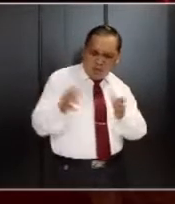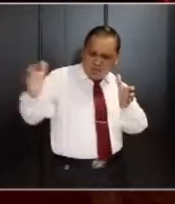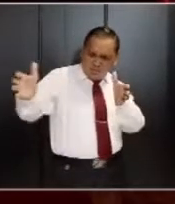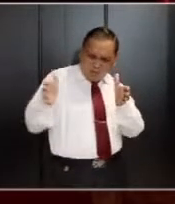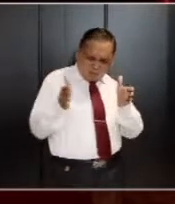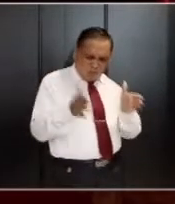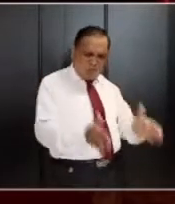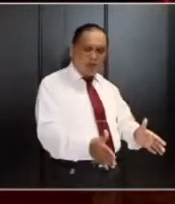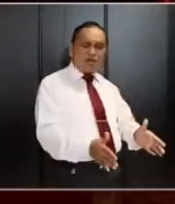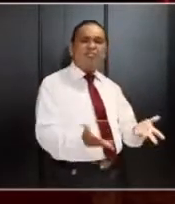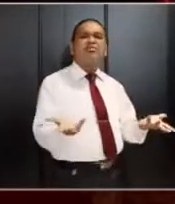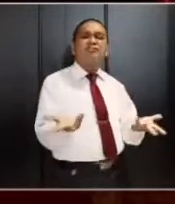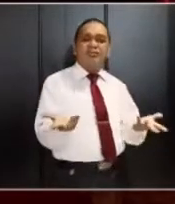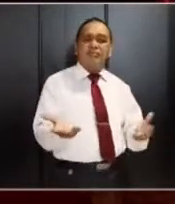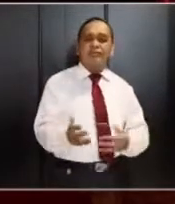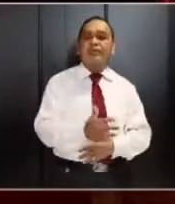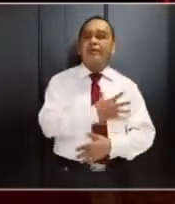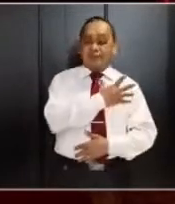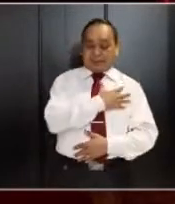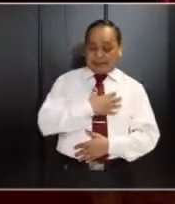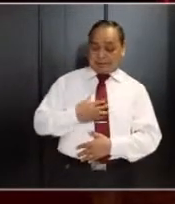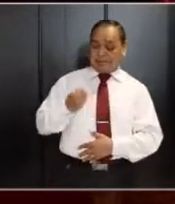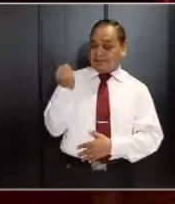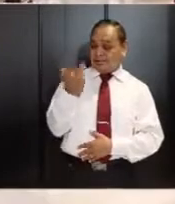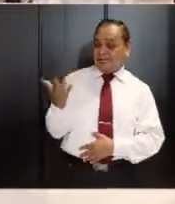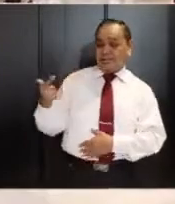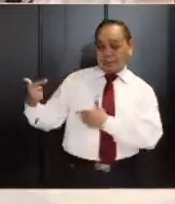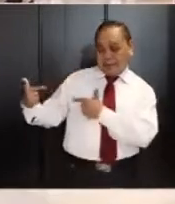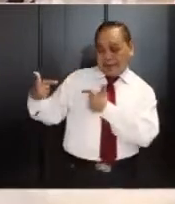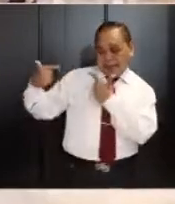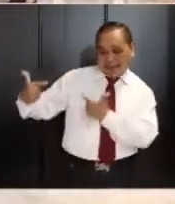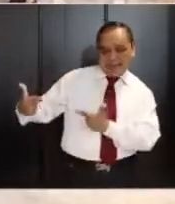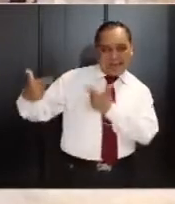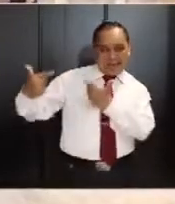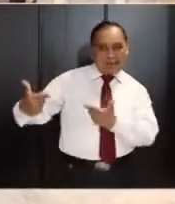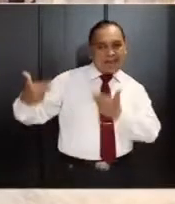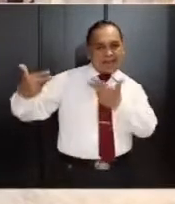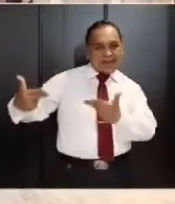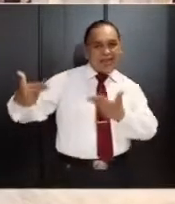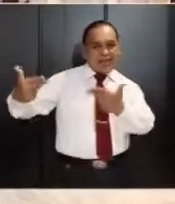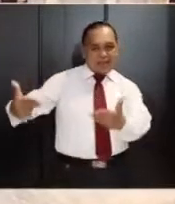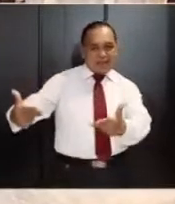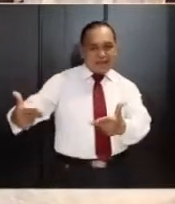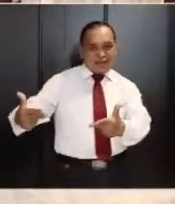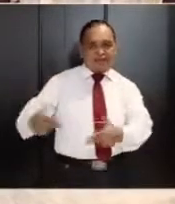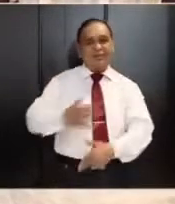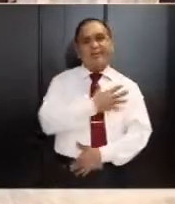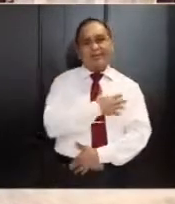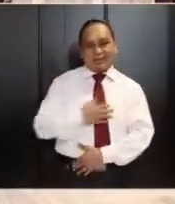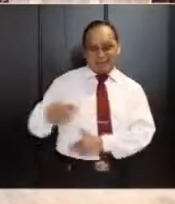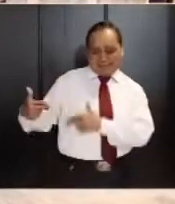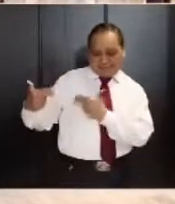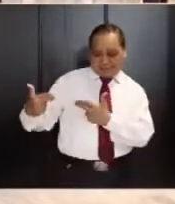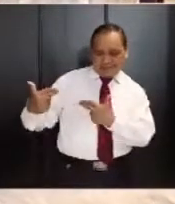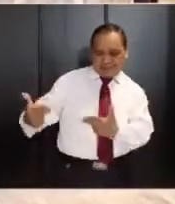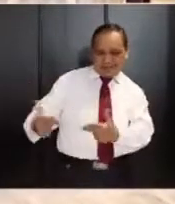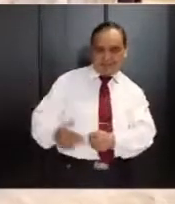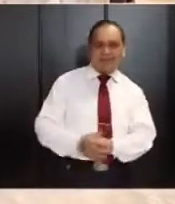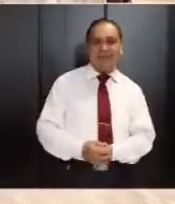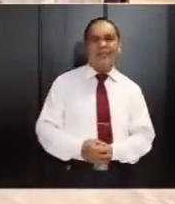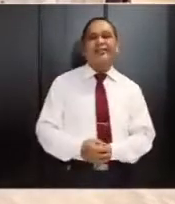Dejarle un buen legado a mis hijos. Ay, qué muy linda. Entonces tú que... te quieres llevar la herencia de tus hijos. No, un